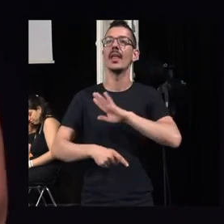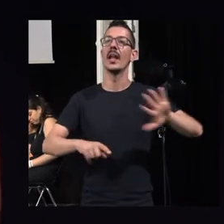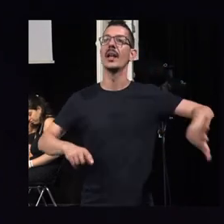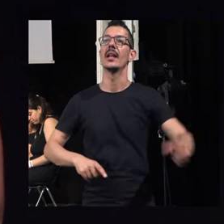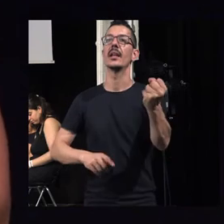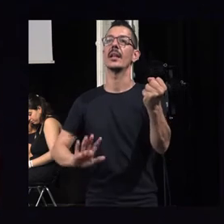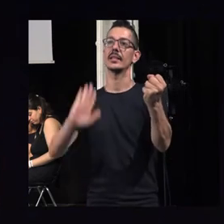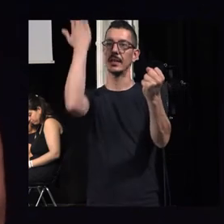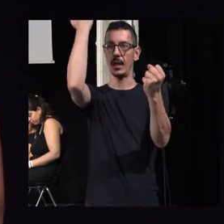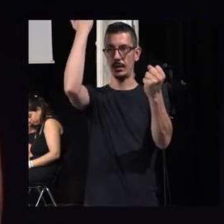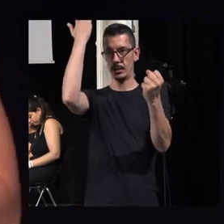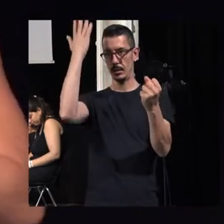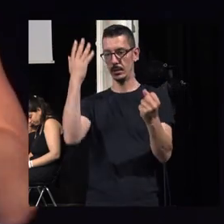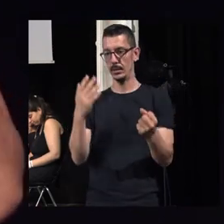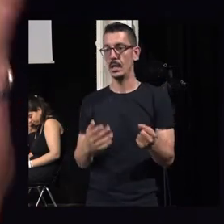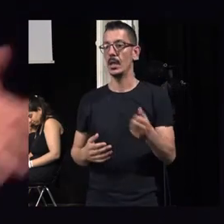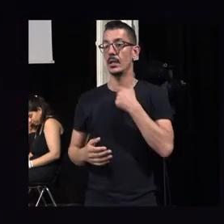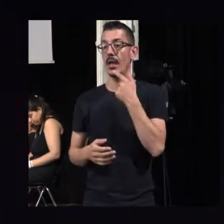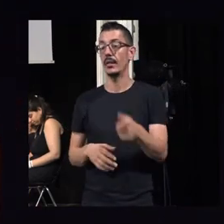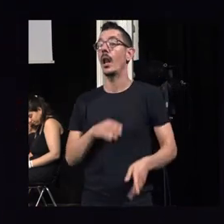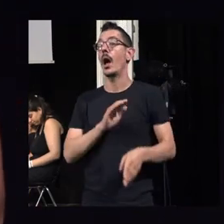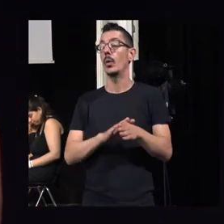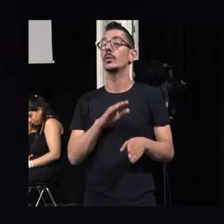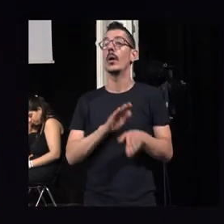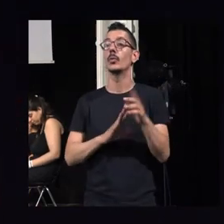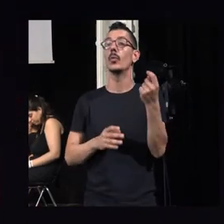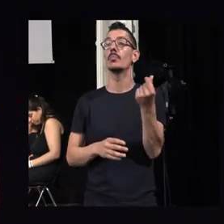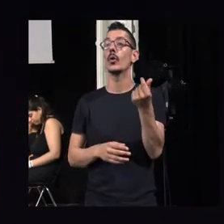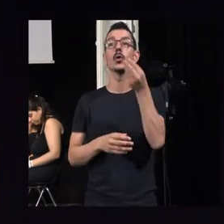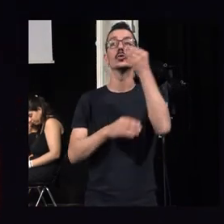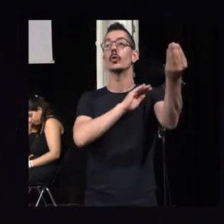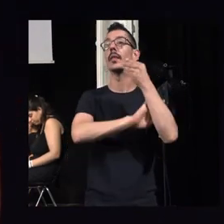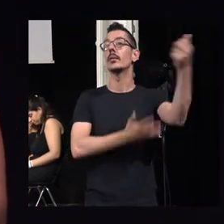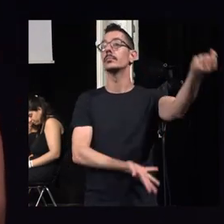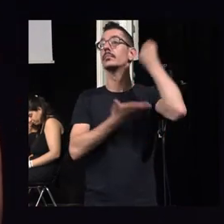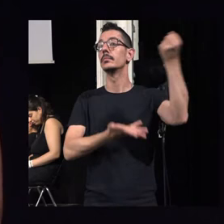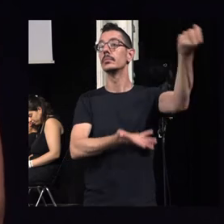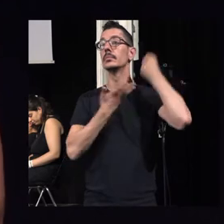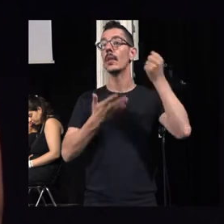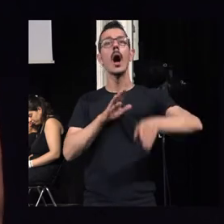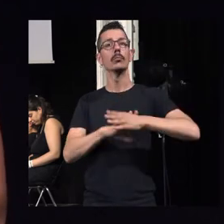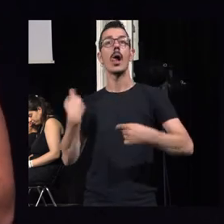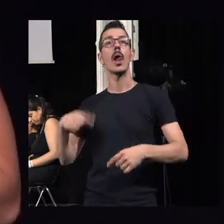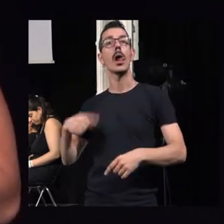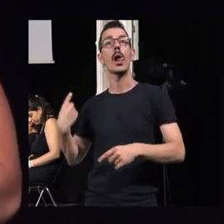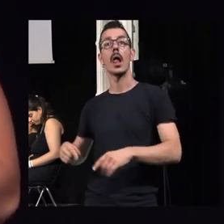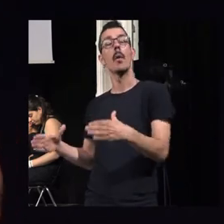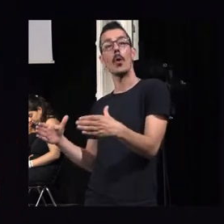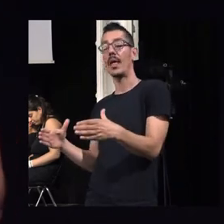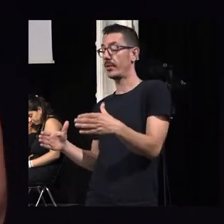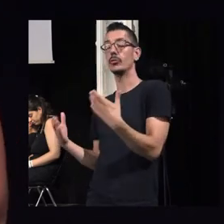pues básicamente ir viviendo del cuento teniendo una población vulnerable con necesidades